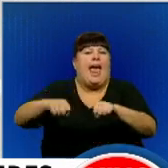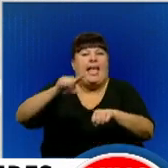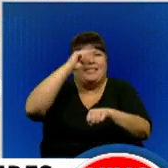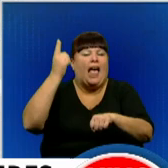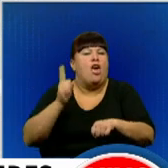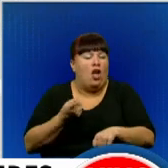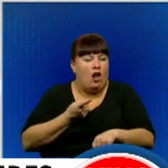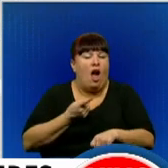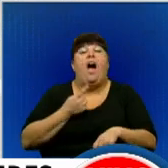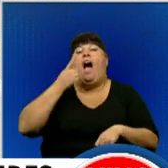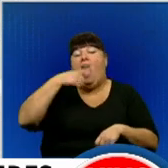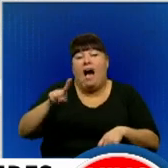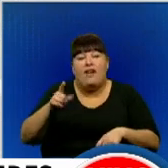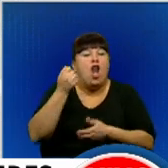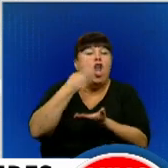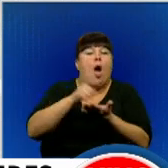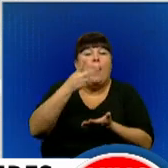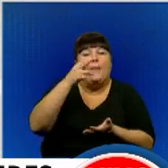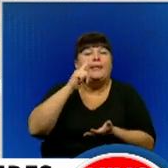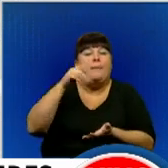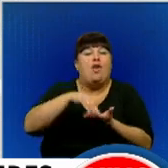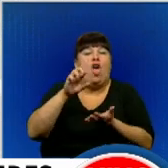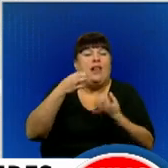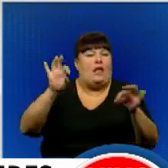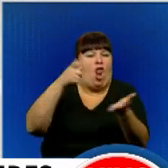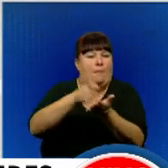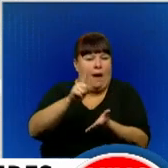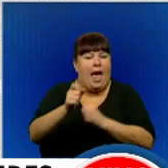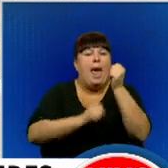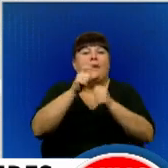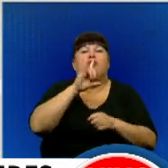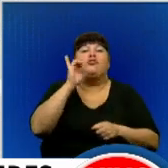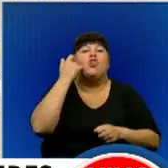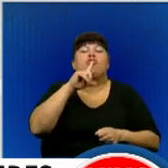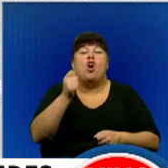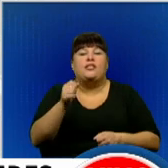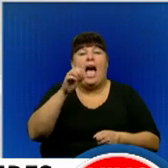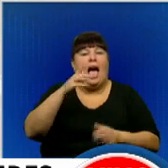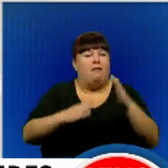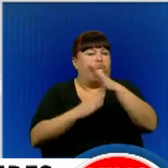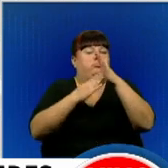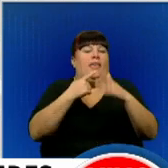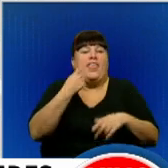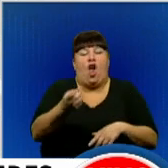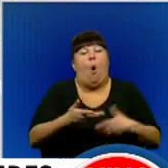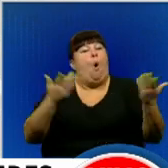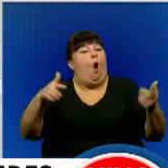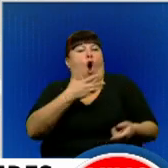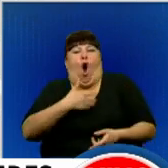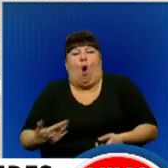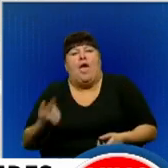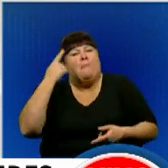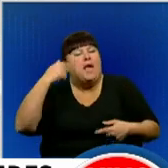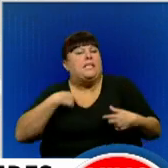salió evaden 20 mil millones de dólares las automotrices toyota por ejemplo el ceo de toyota dijo que bárbaras de gobierno me